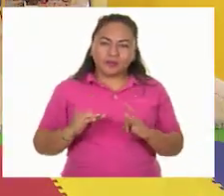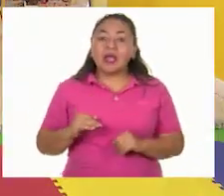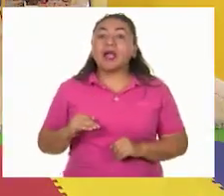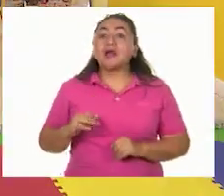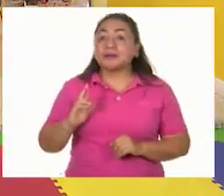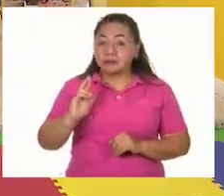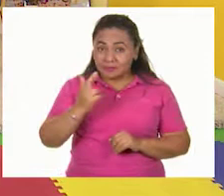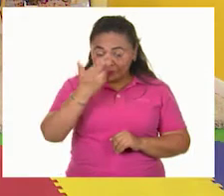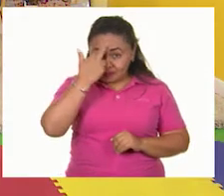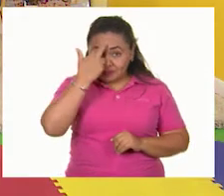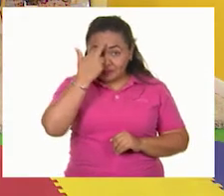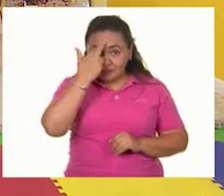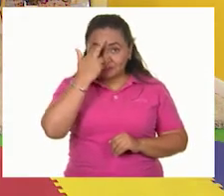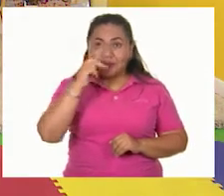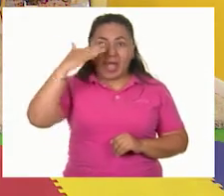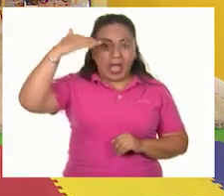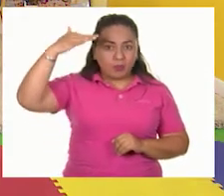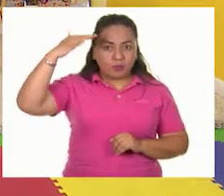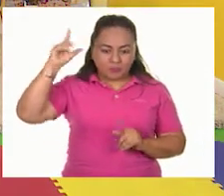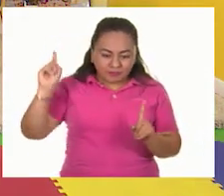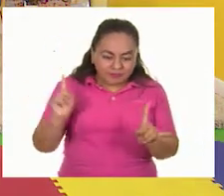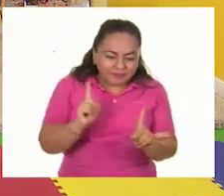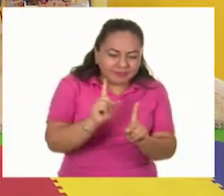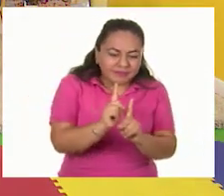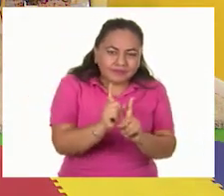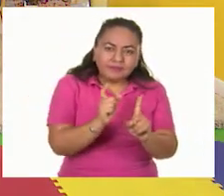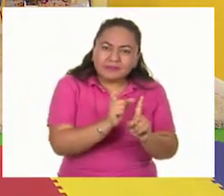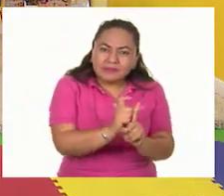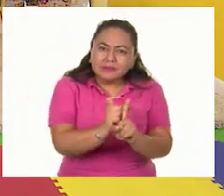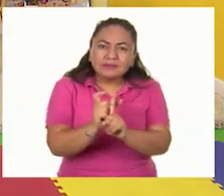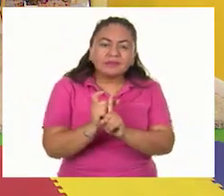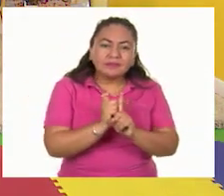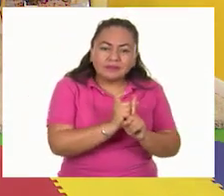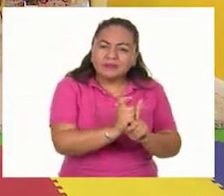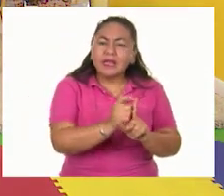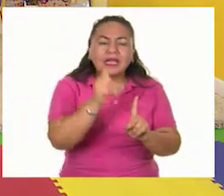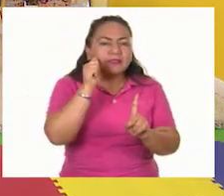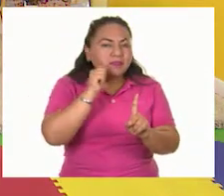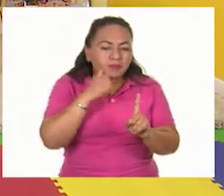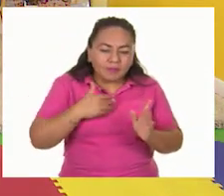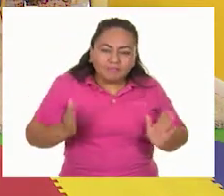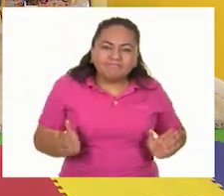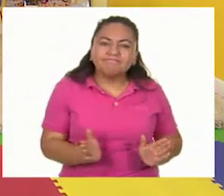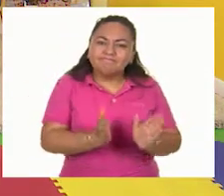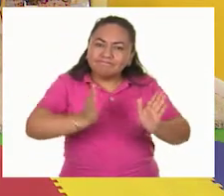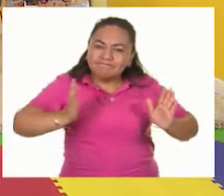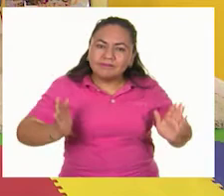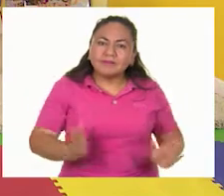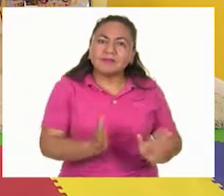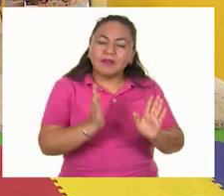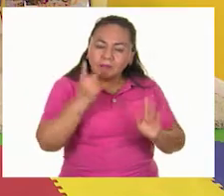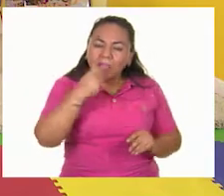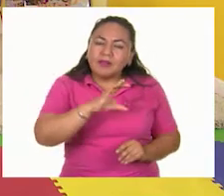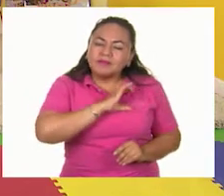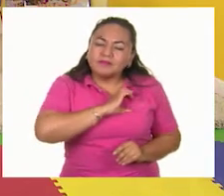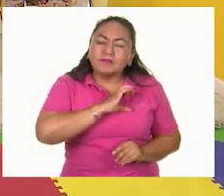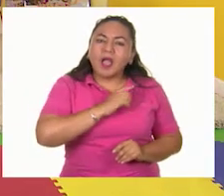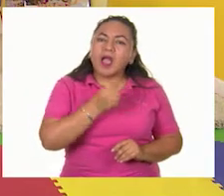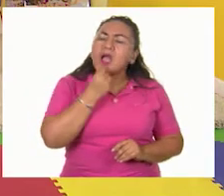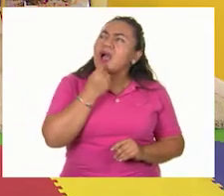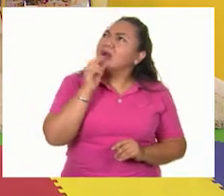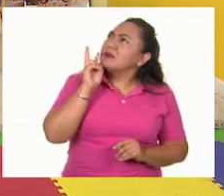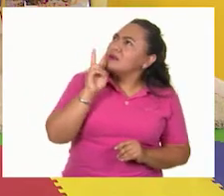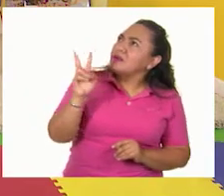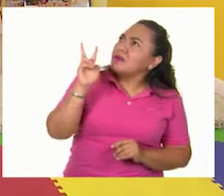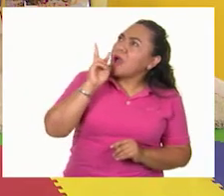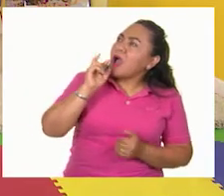que la compañía del adulto debe estar en todo momento conteniendo afectivamente para que las niñas y los niños